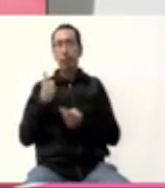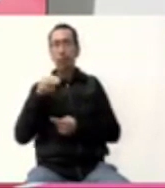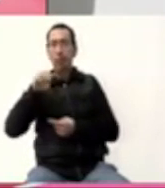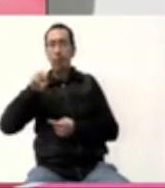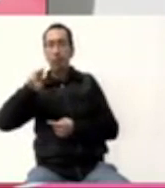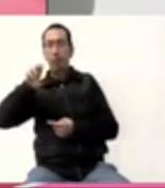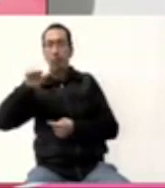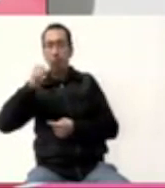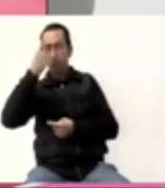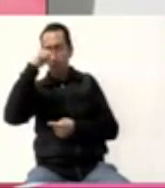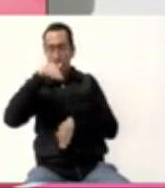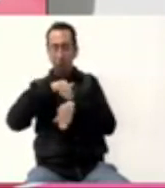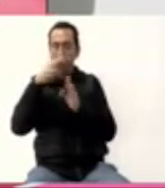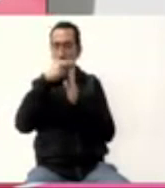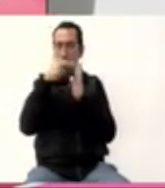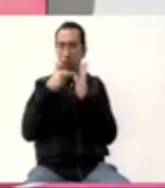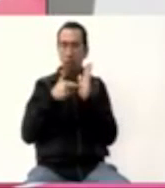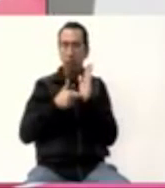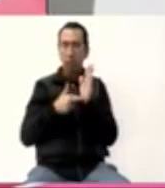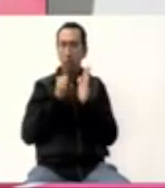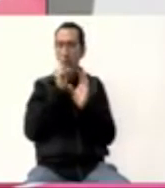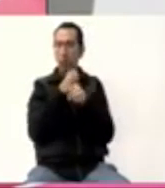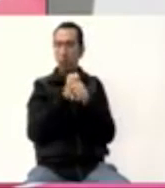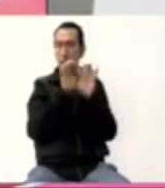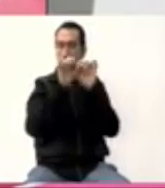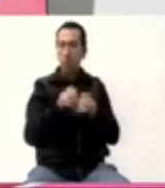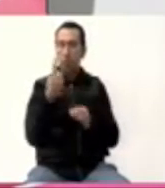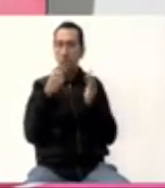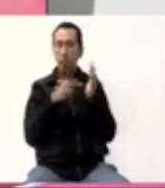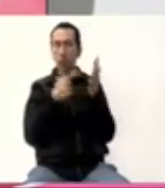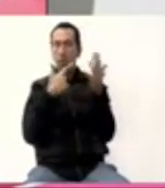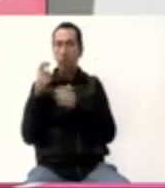respuesta o cumplimiento a los requerimientos contenidos en los oficios